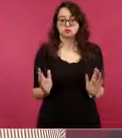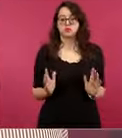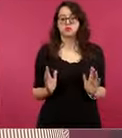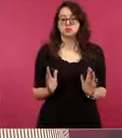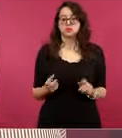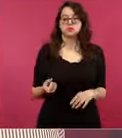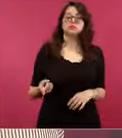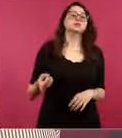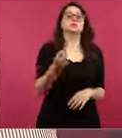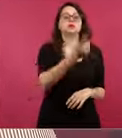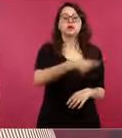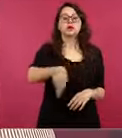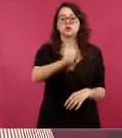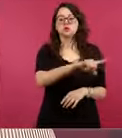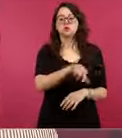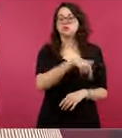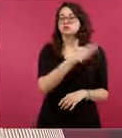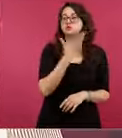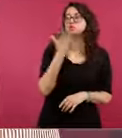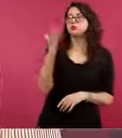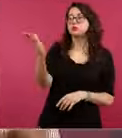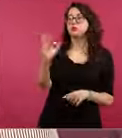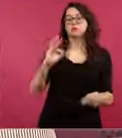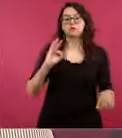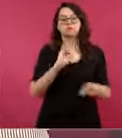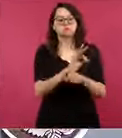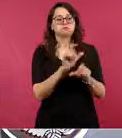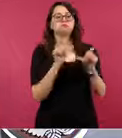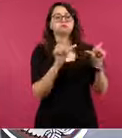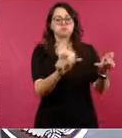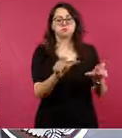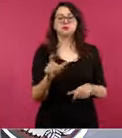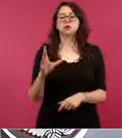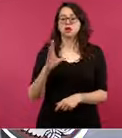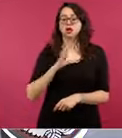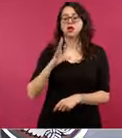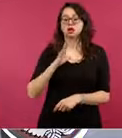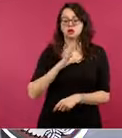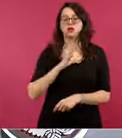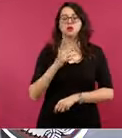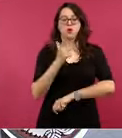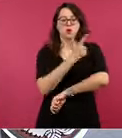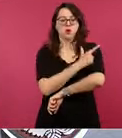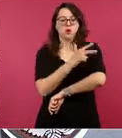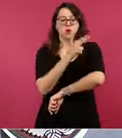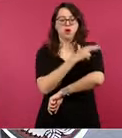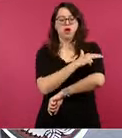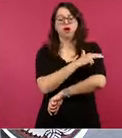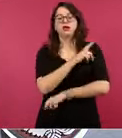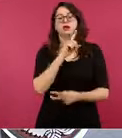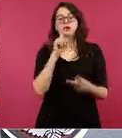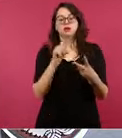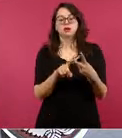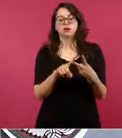la parte federal y se les dio protección por parte de la Guardia Nacional y las